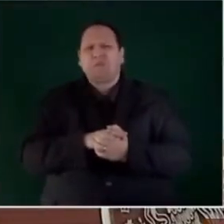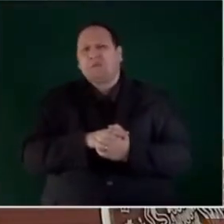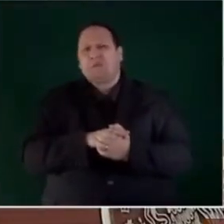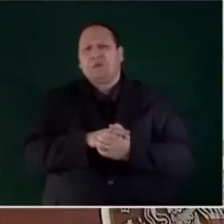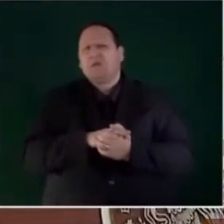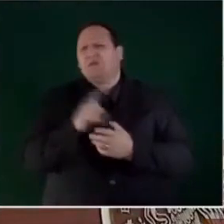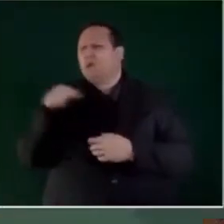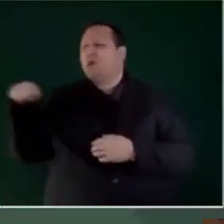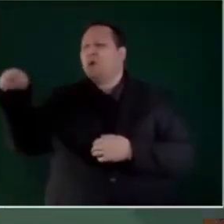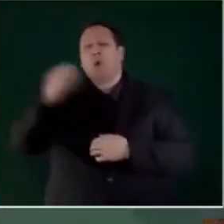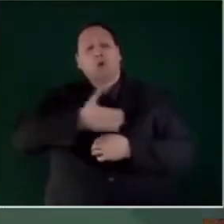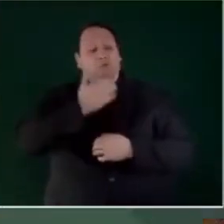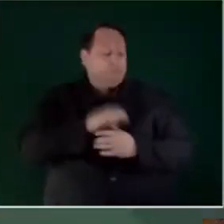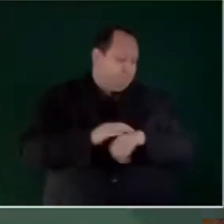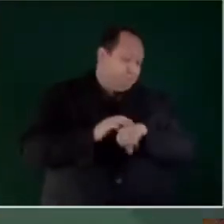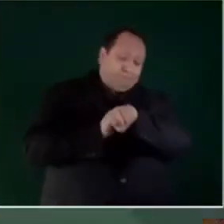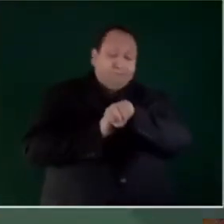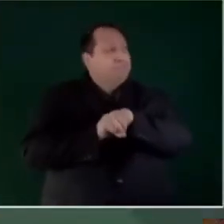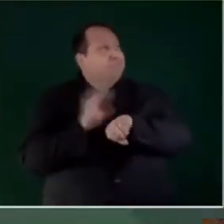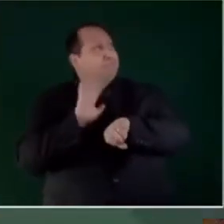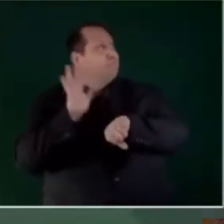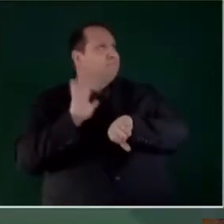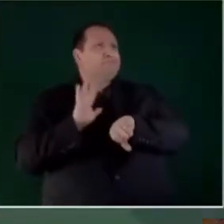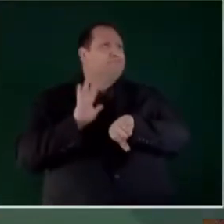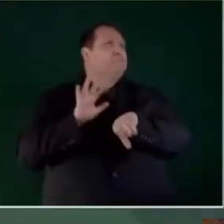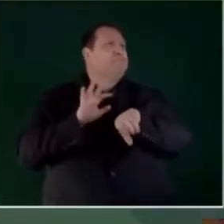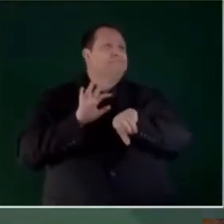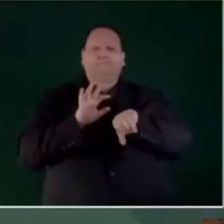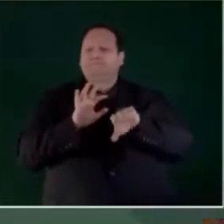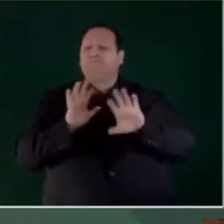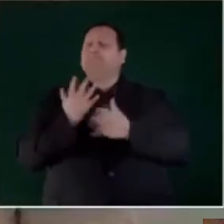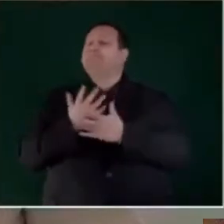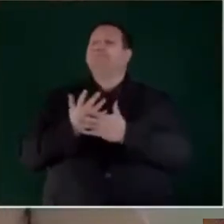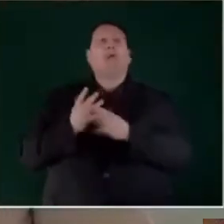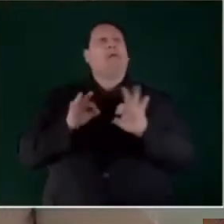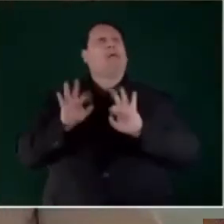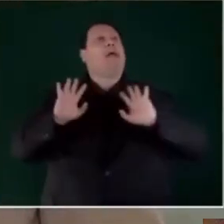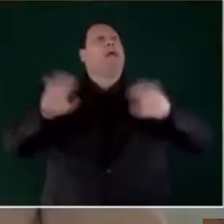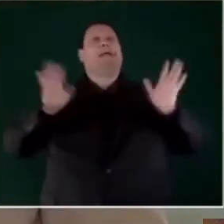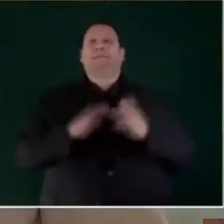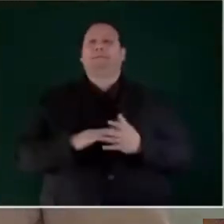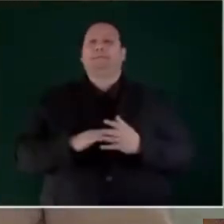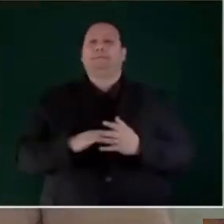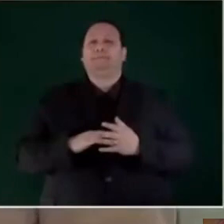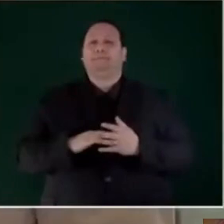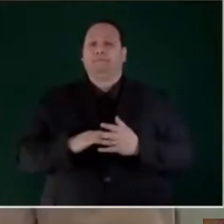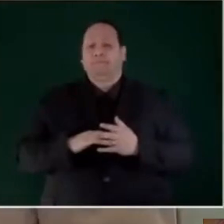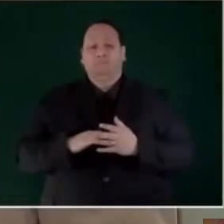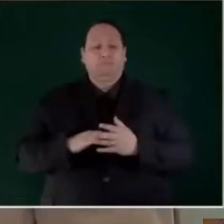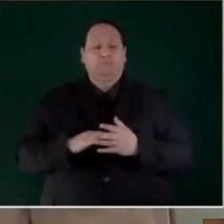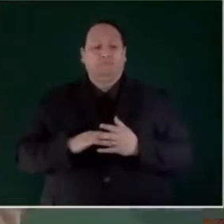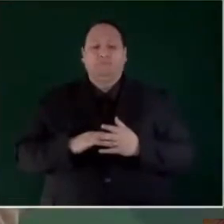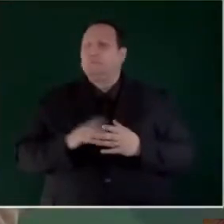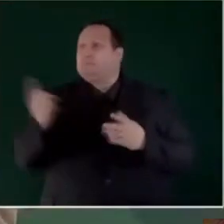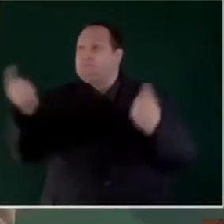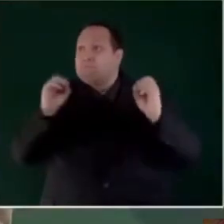era costumbre decir, bueno, ya, vamos a empezar a trabajar y a rayar boletas